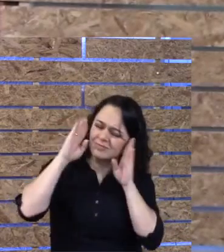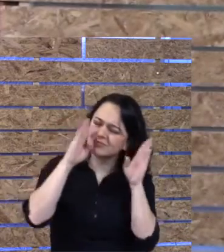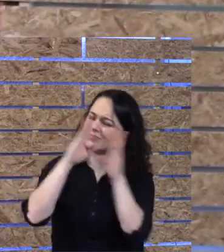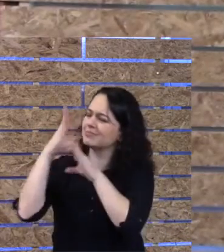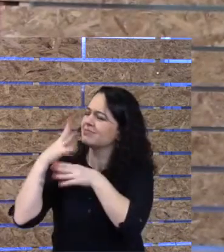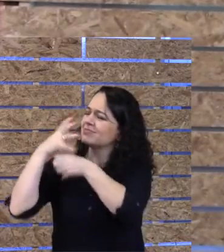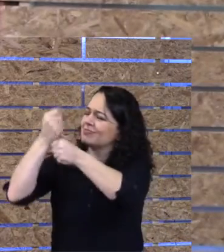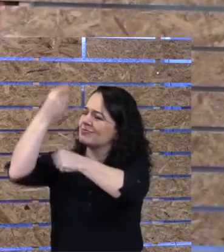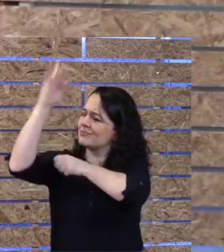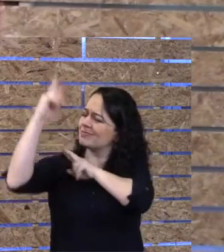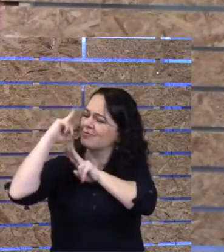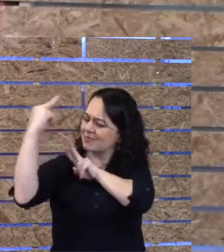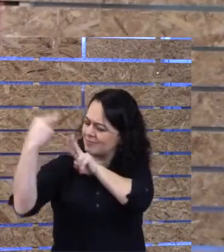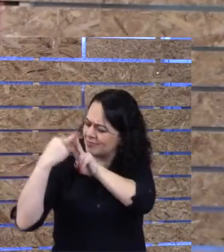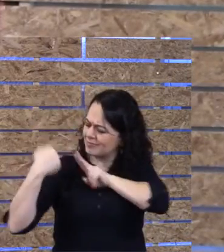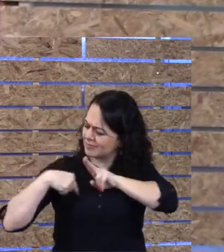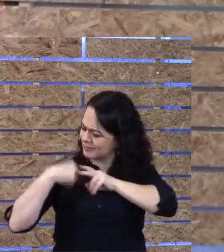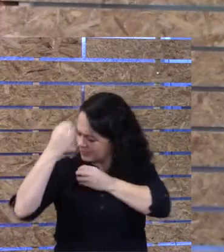de mi mano.